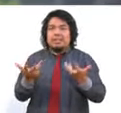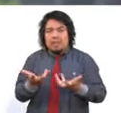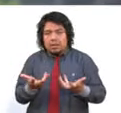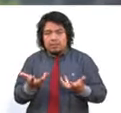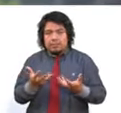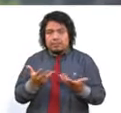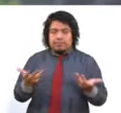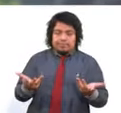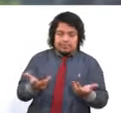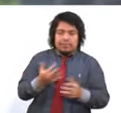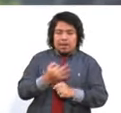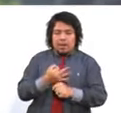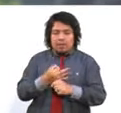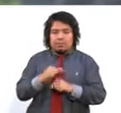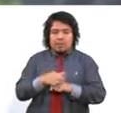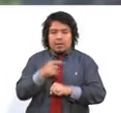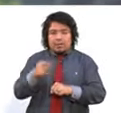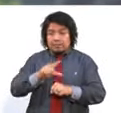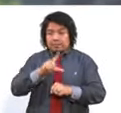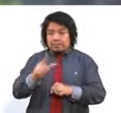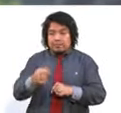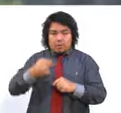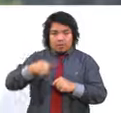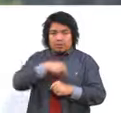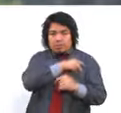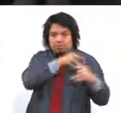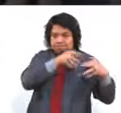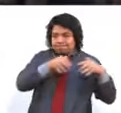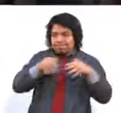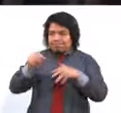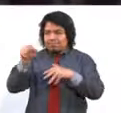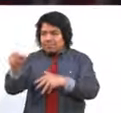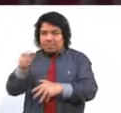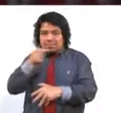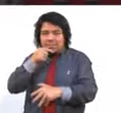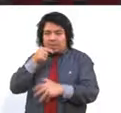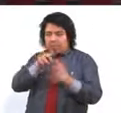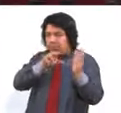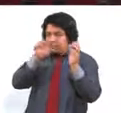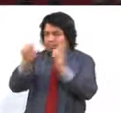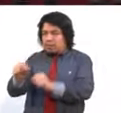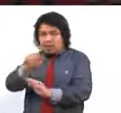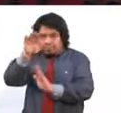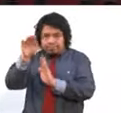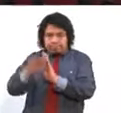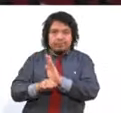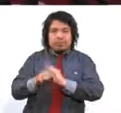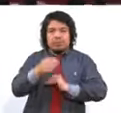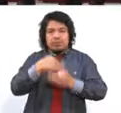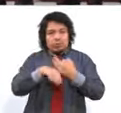como resultado un operativo exitoso que permitió el descenso en la incidencia delictiva.